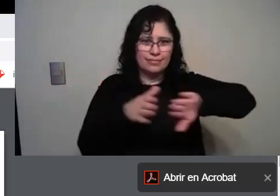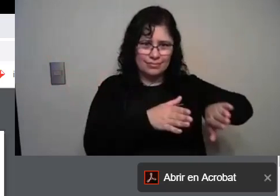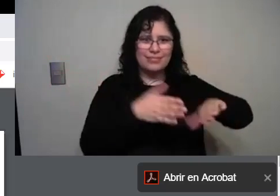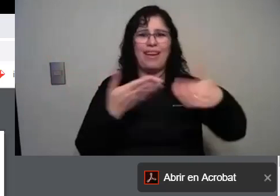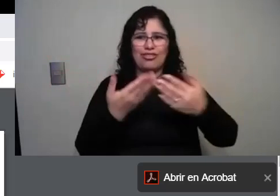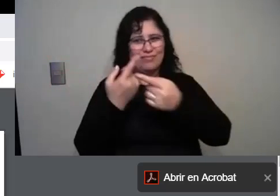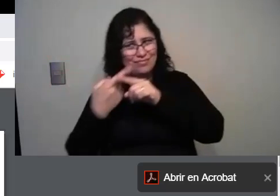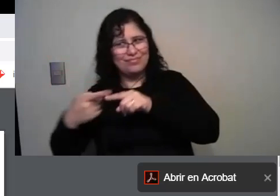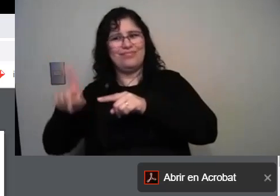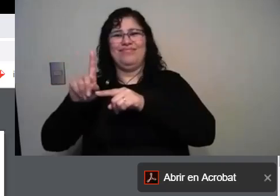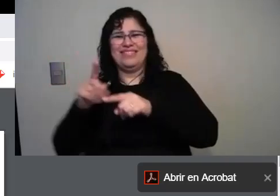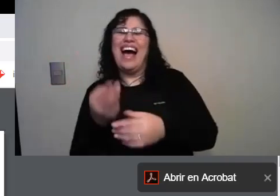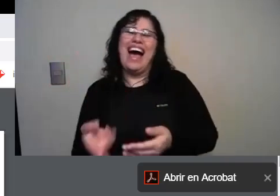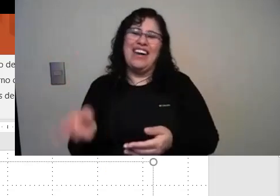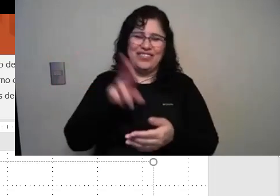volver